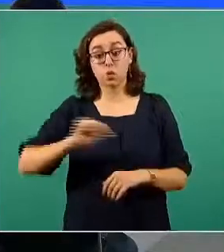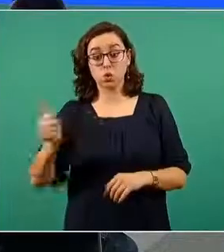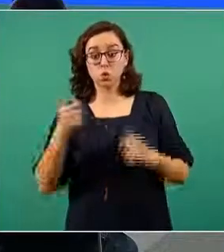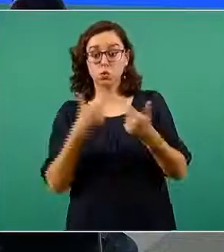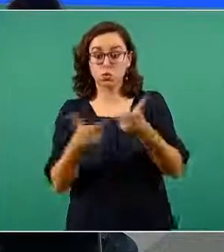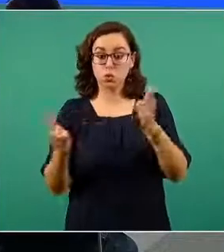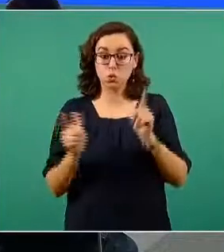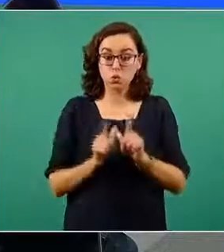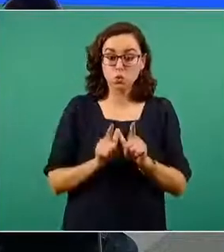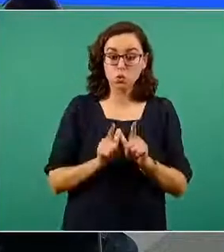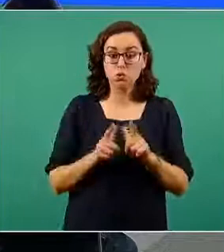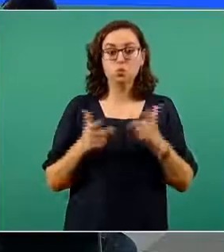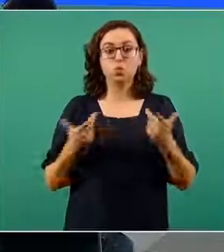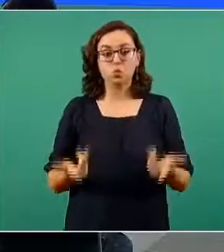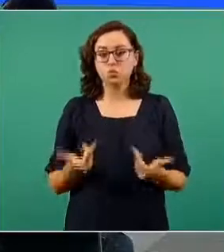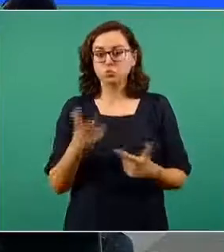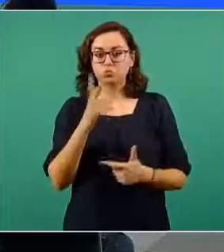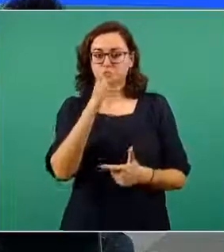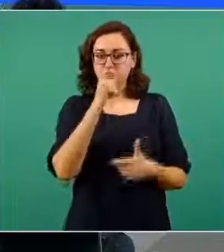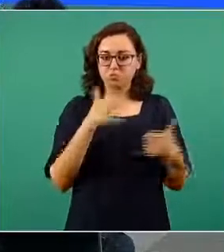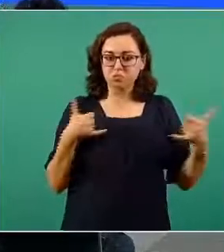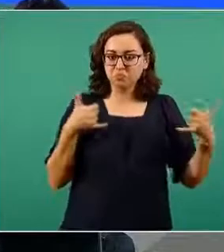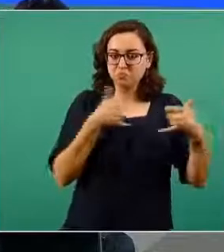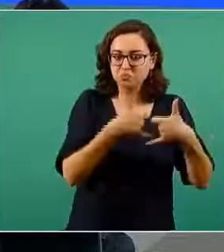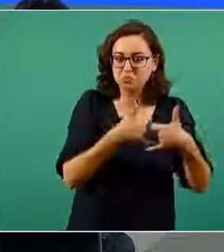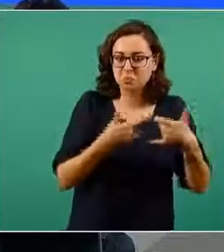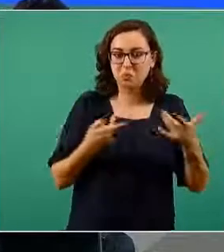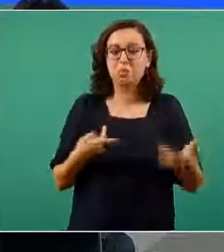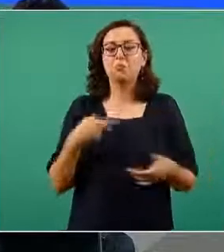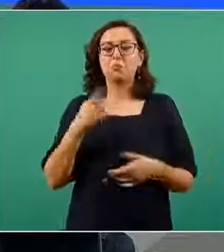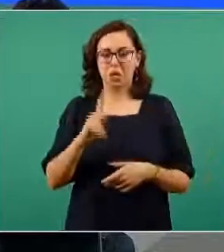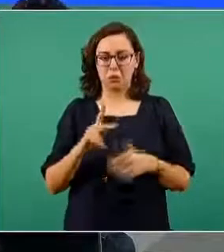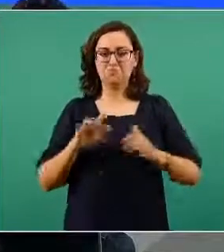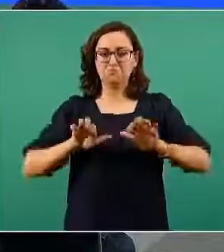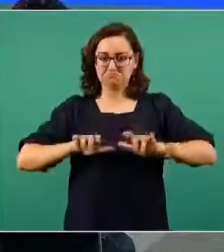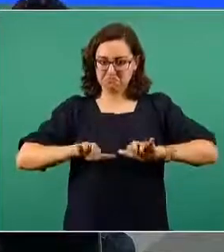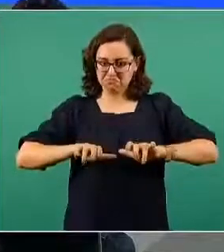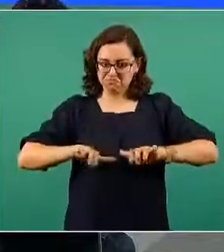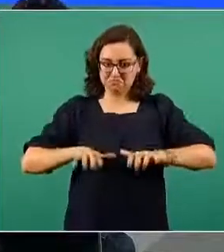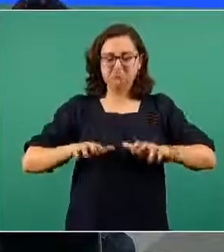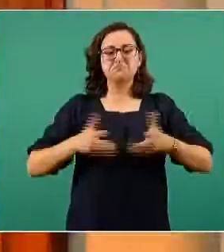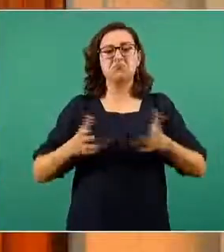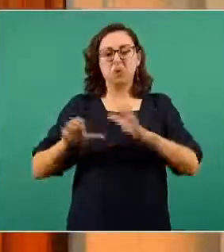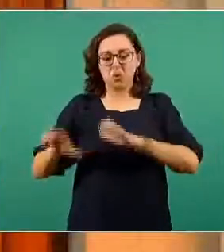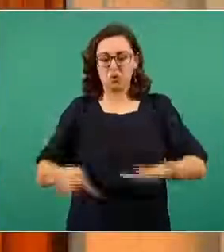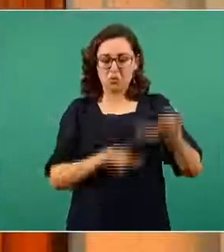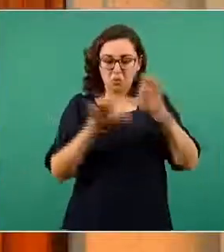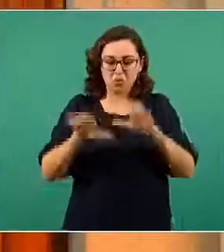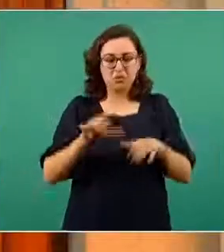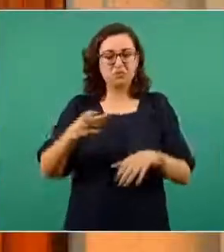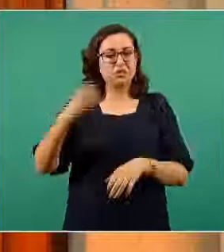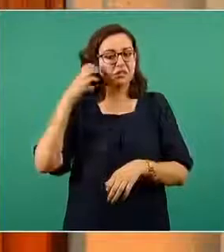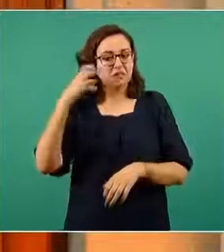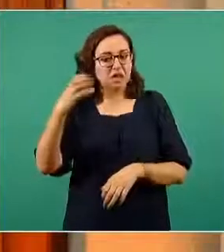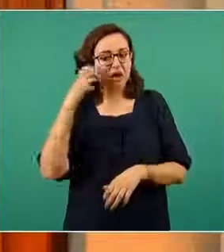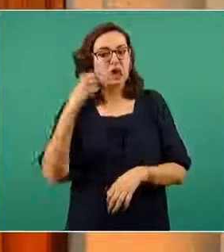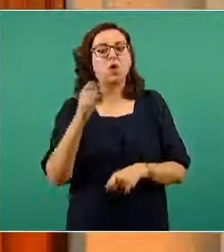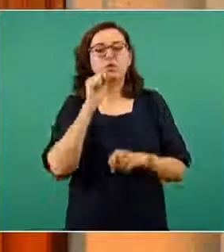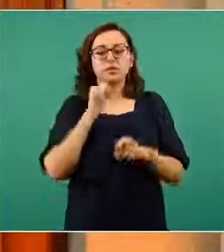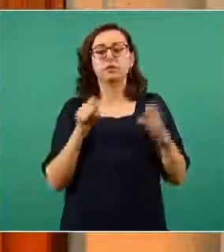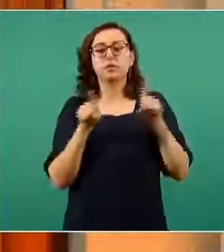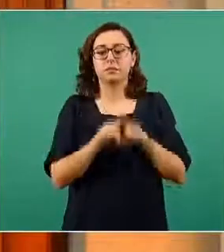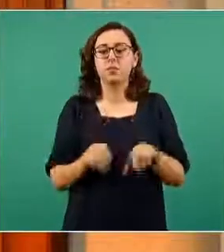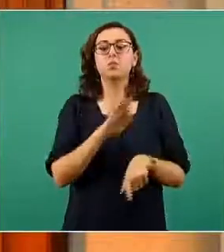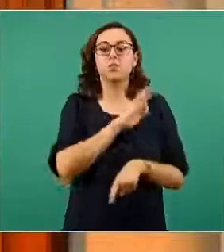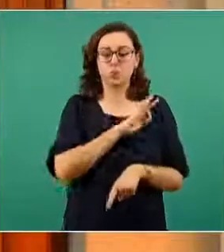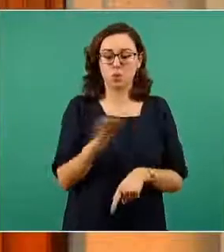tener acceso a una computadora o a un teléfono inteligente, una tableta con conexión a internet, también pueden hacer